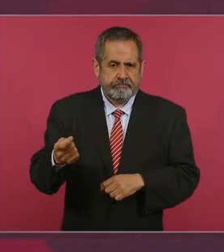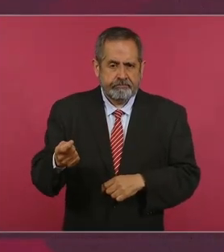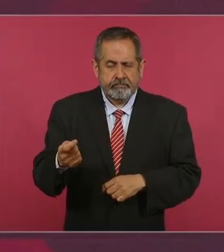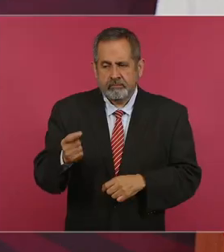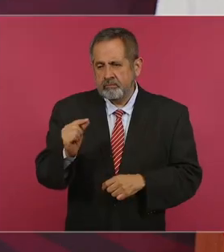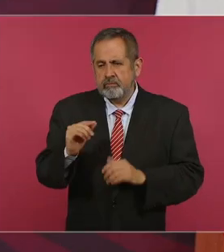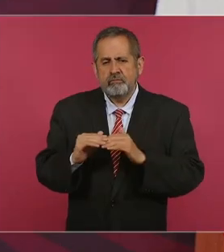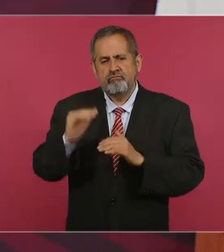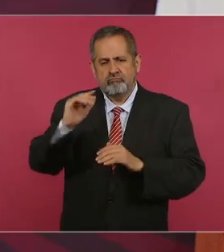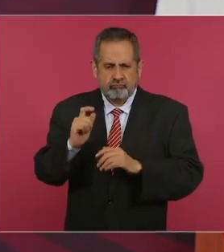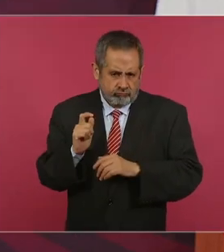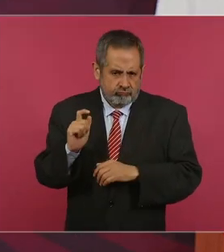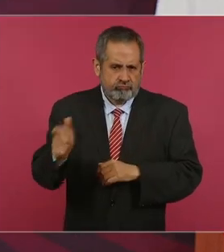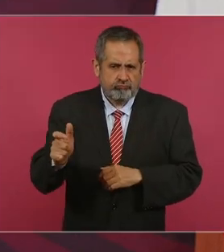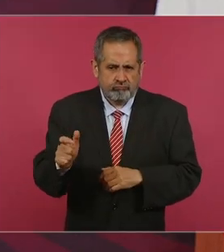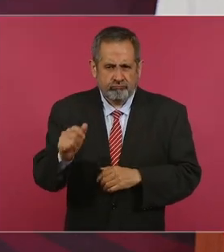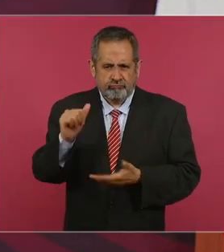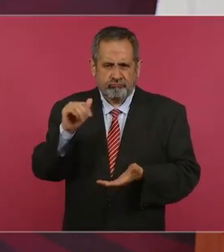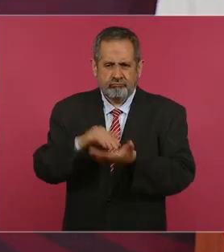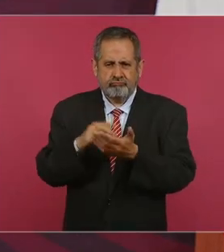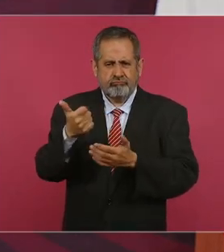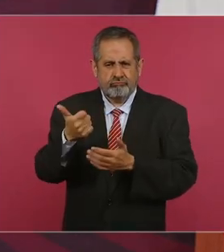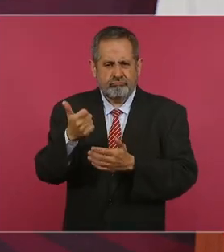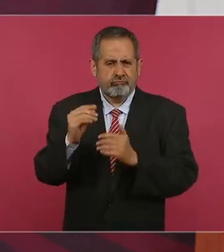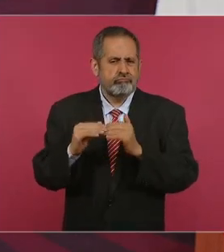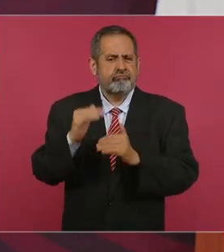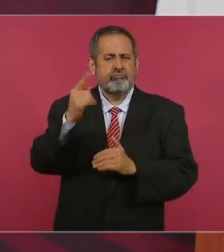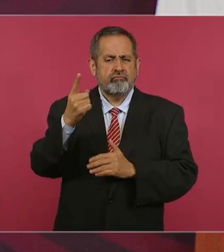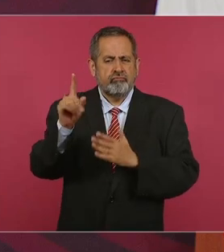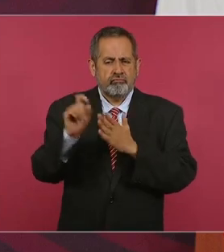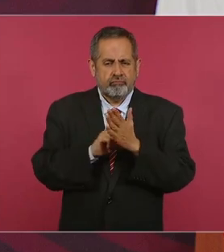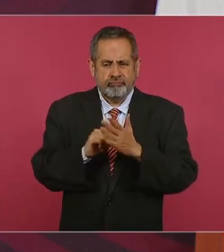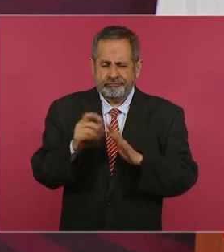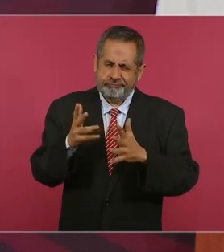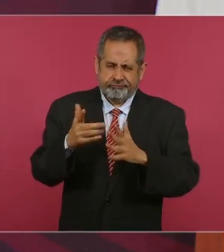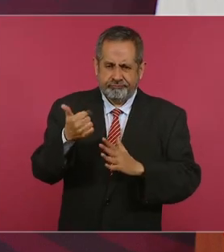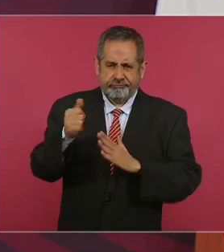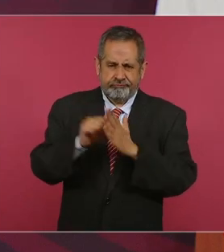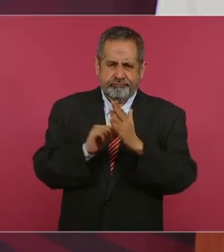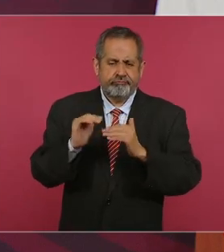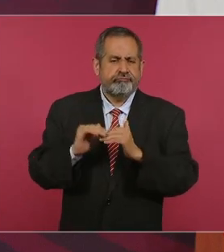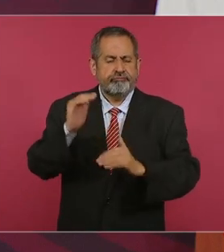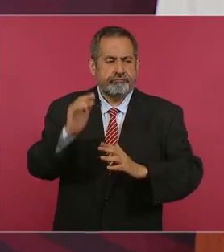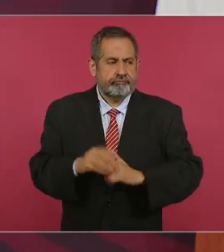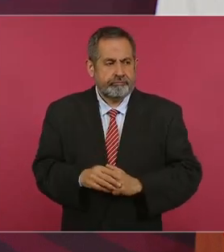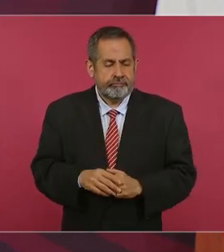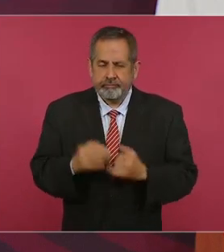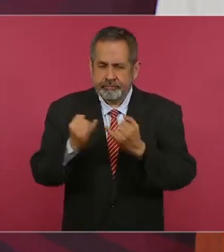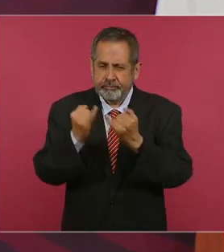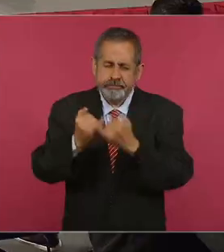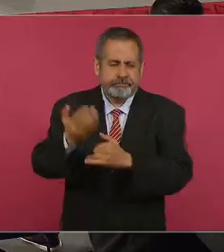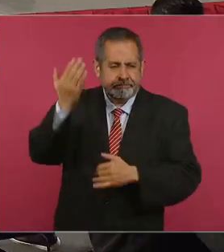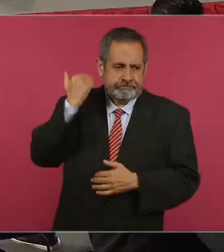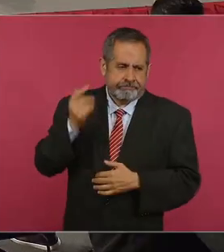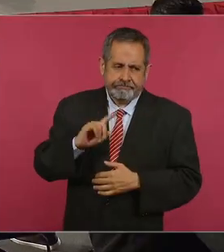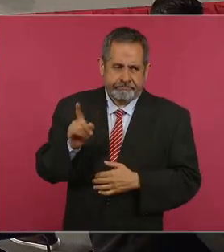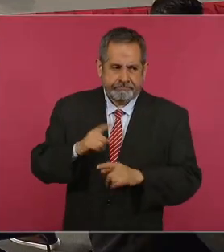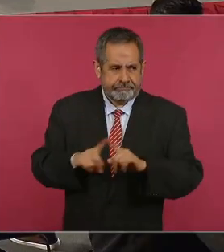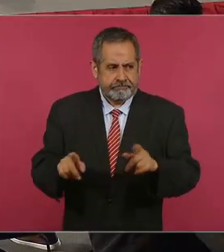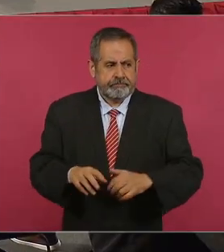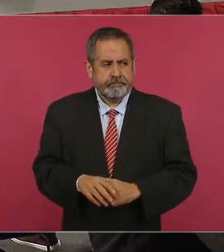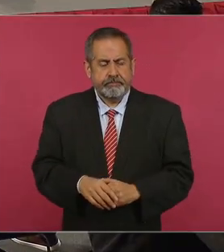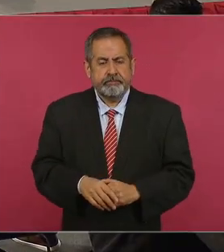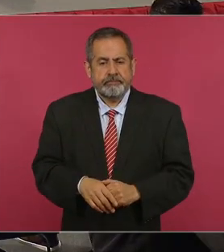un poco más de 6,000 pesos al mes, ya no es como antes.